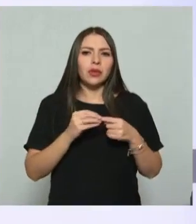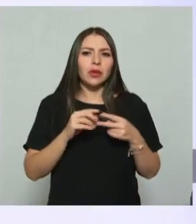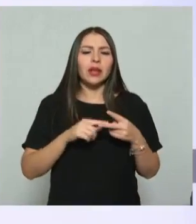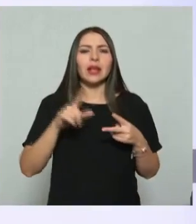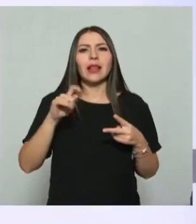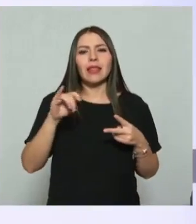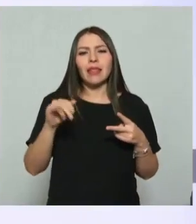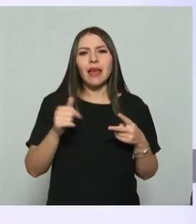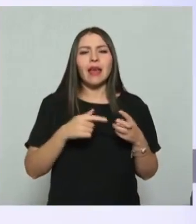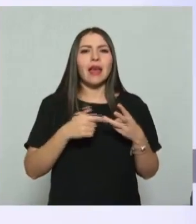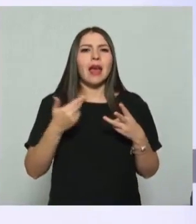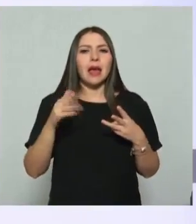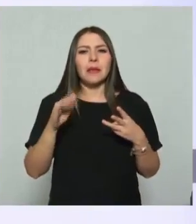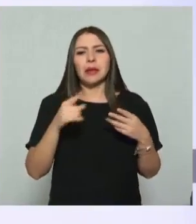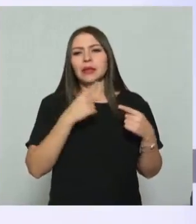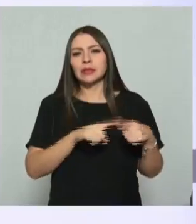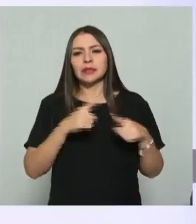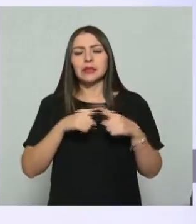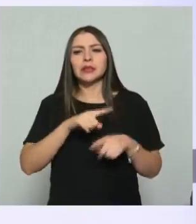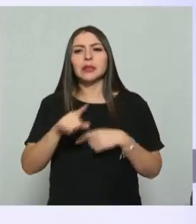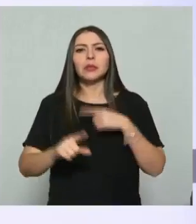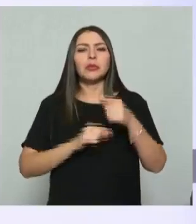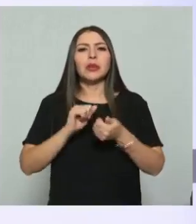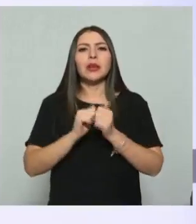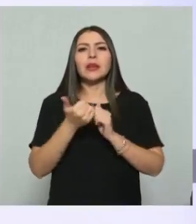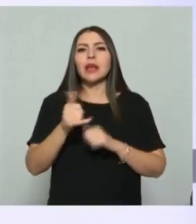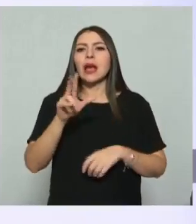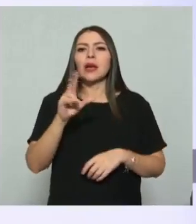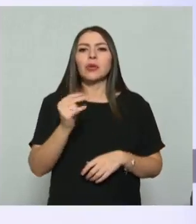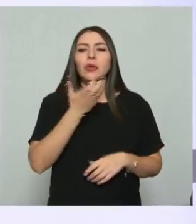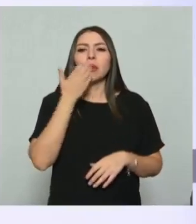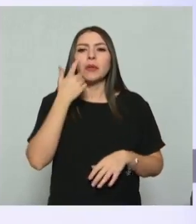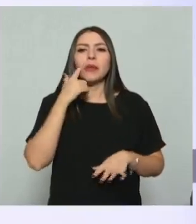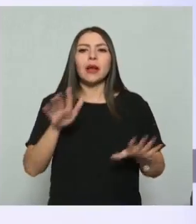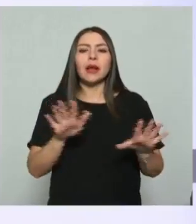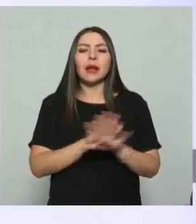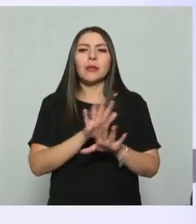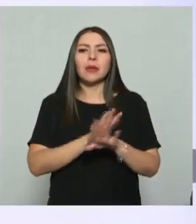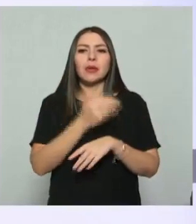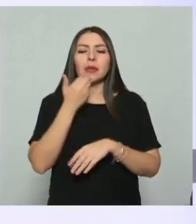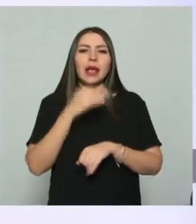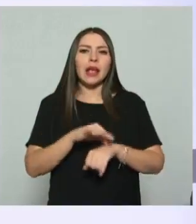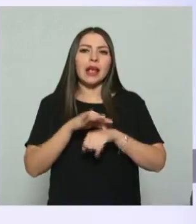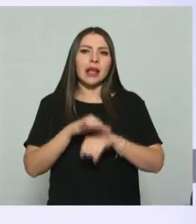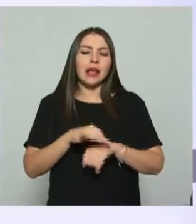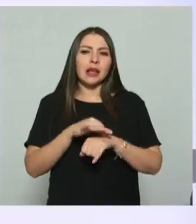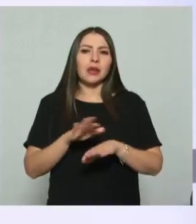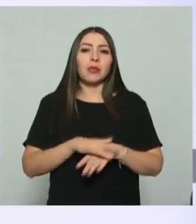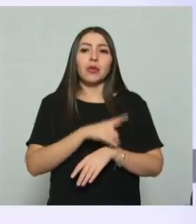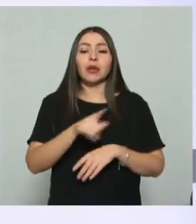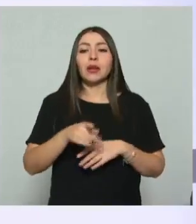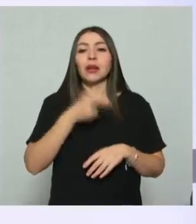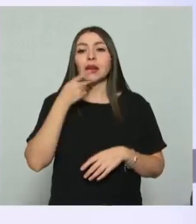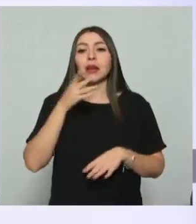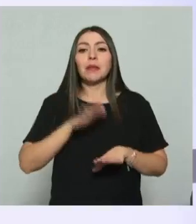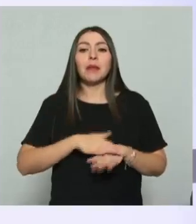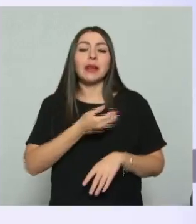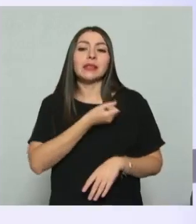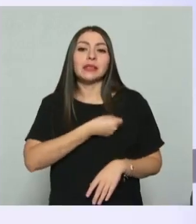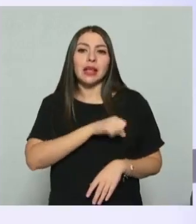etcétera. Y lo hemos dejado de hacer por sustituirlo por la proteína animal con este concepto de que es mucho más